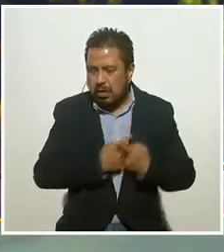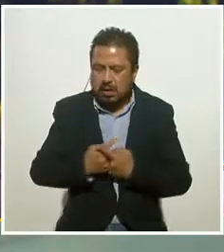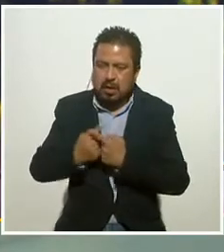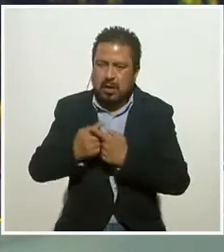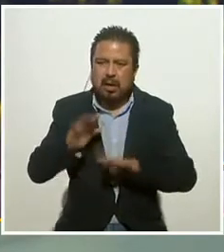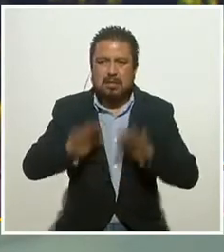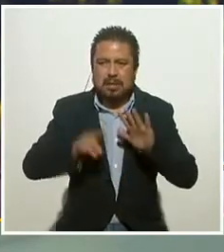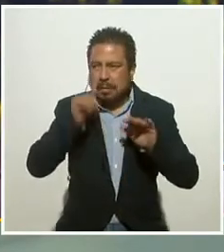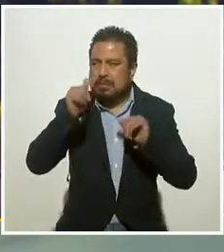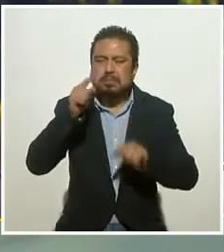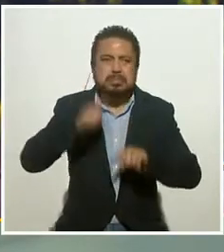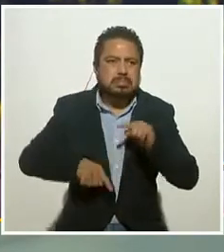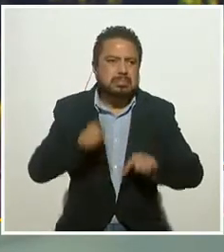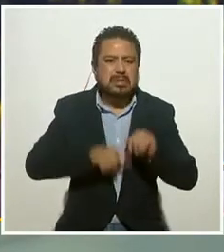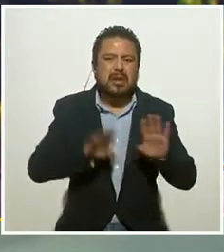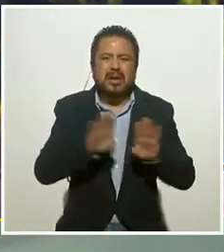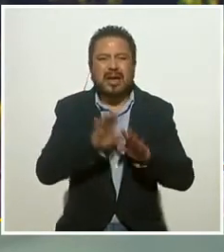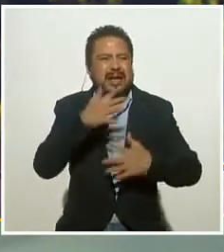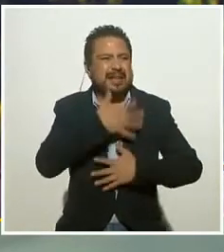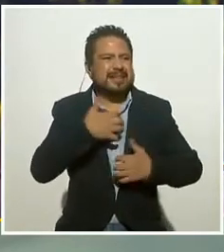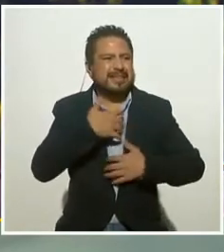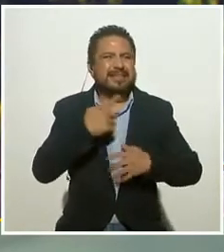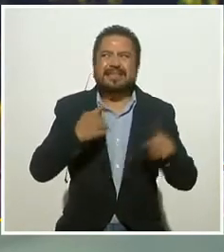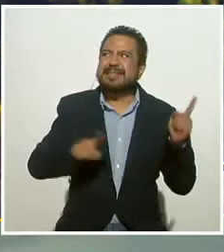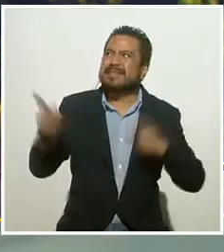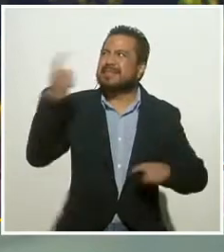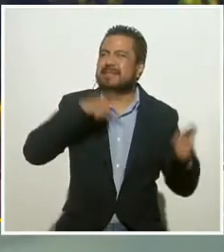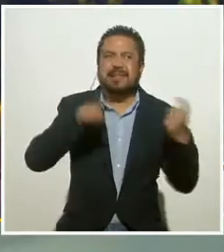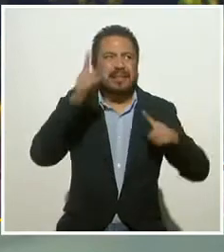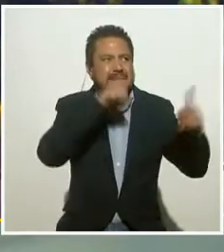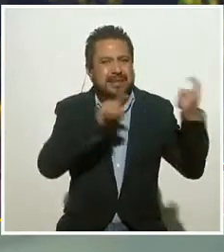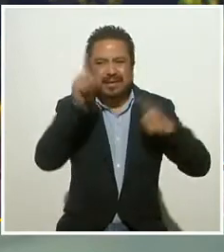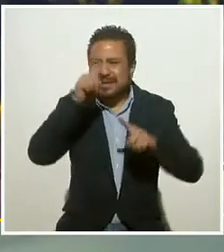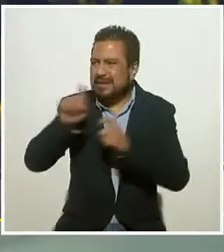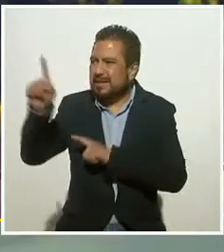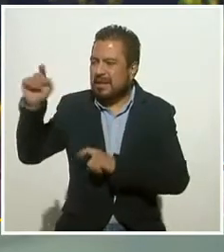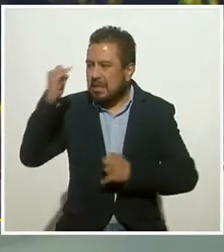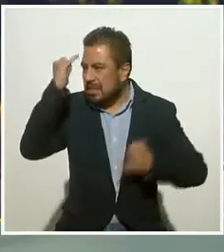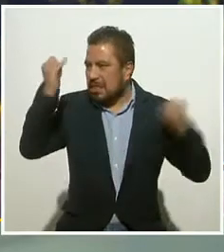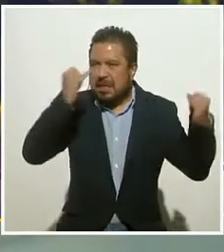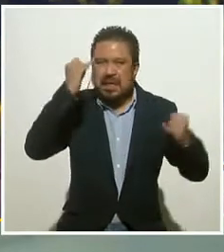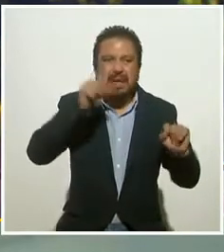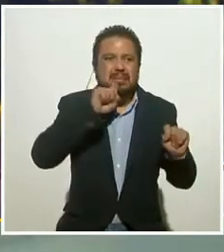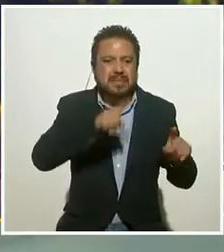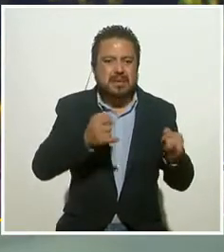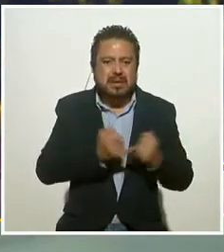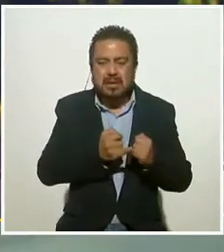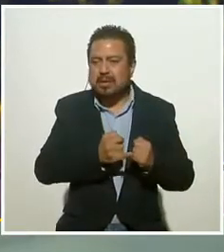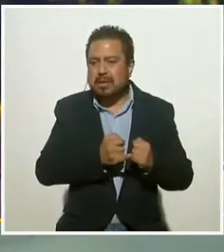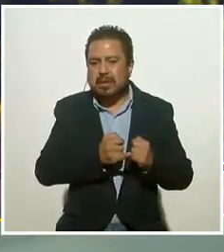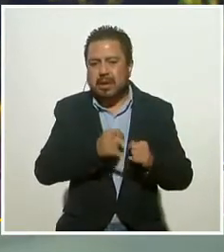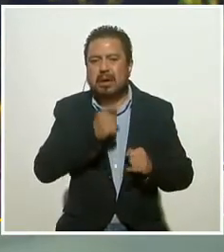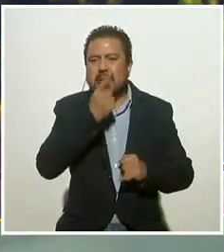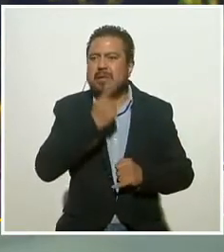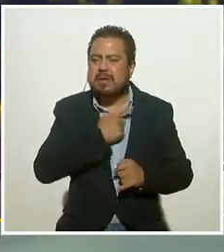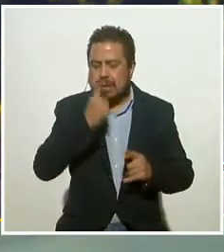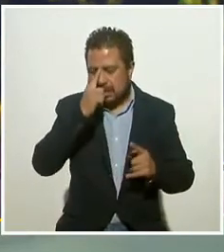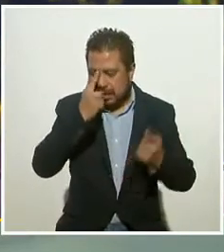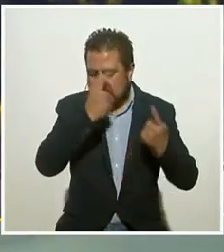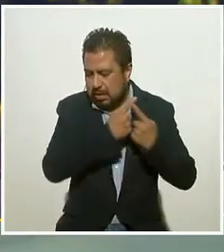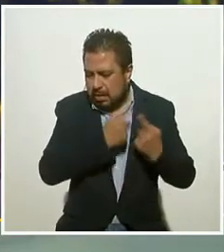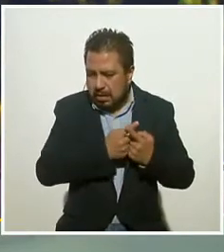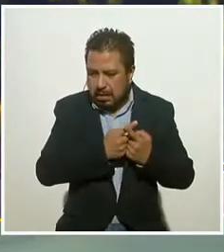veces decimos que es como un changuito vuelto loco que salta de liana en liana, de idea en idea, y justamente nos distrae de lo que nos está